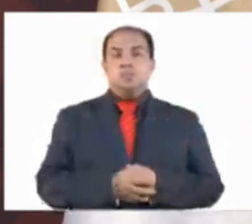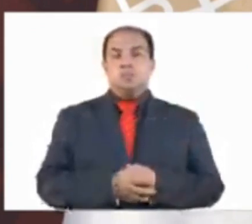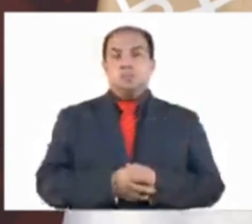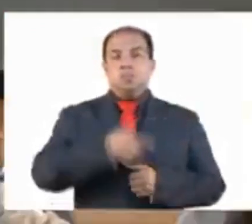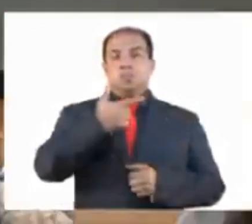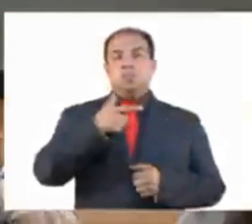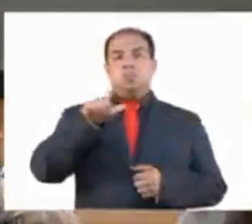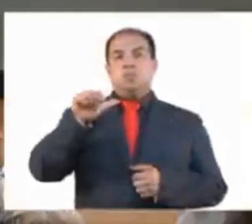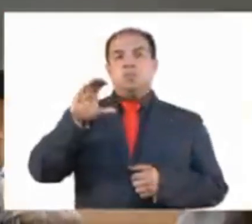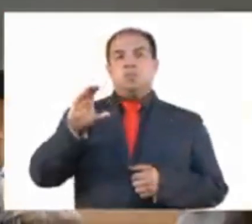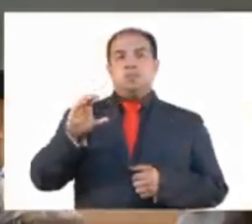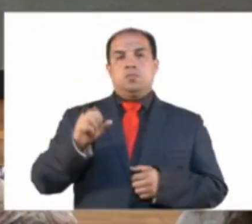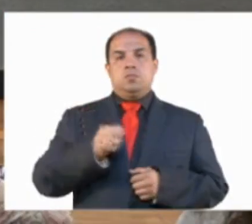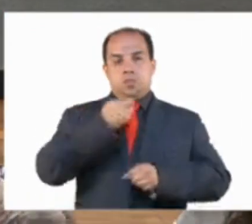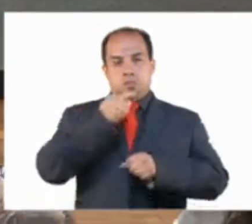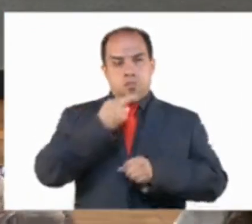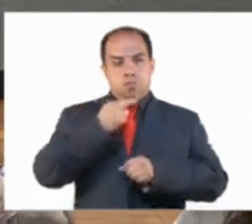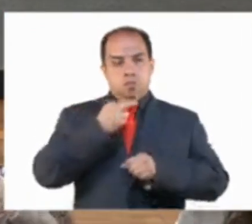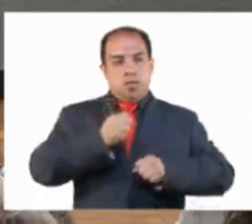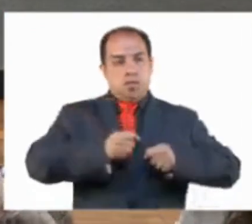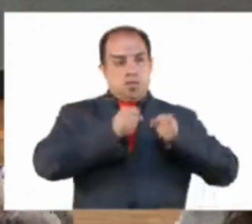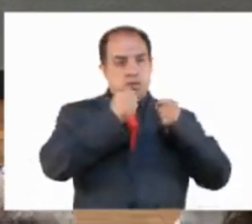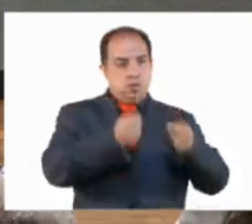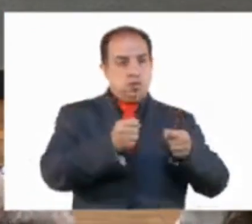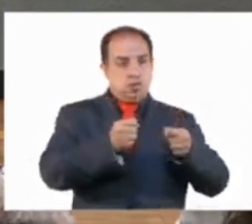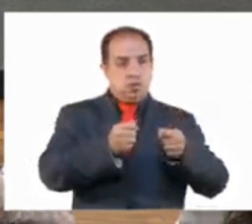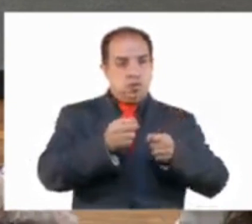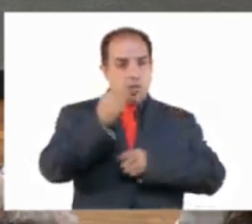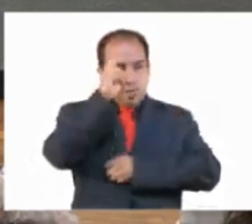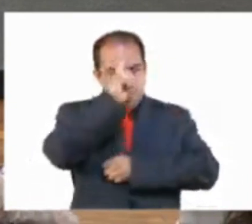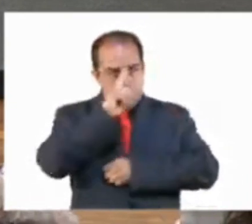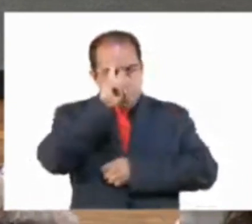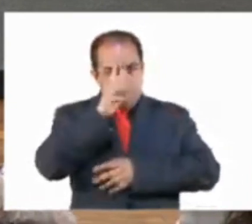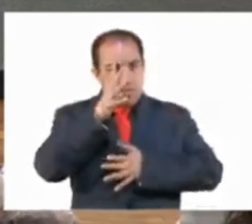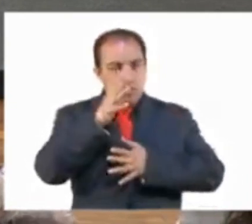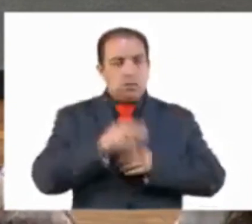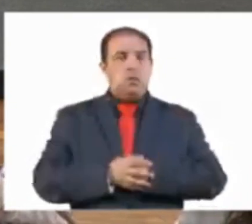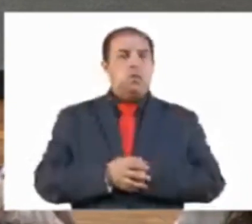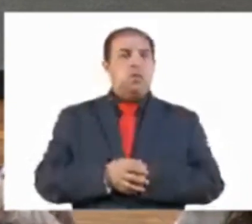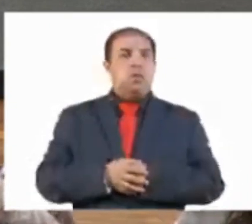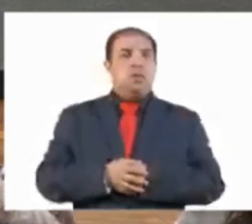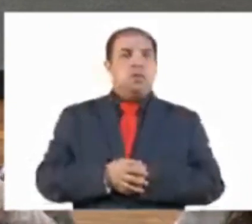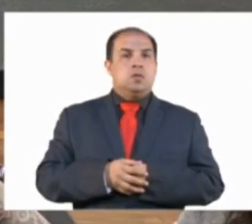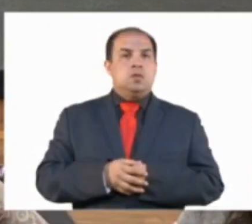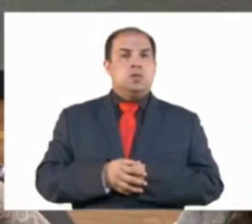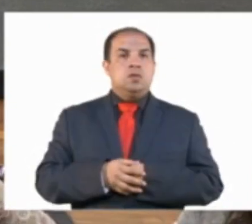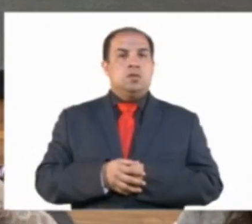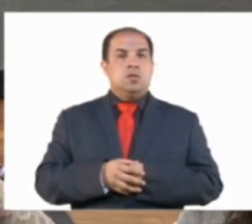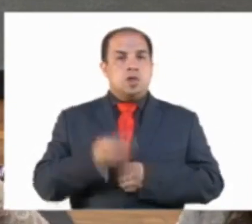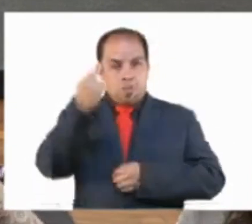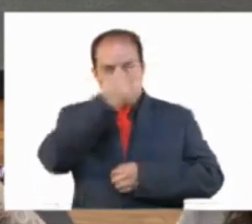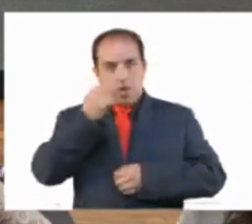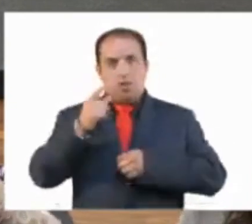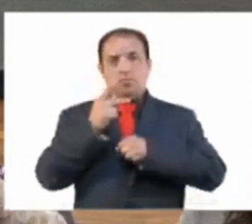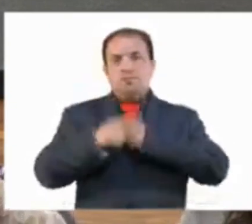Black Security con soltin Technology risk management y el consejo de administración